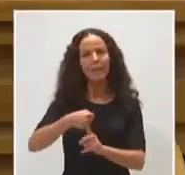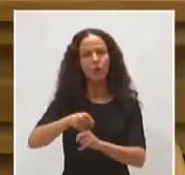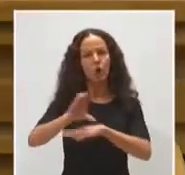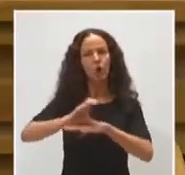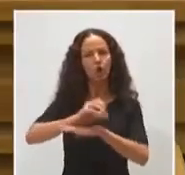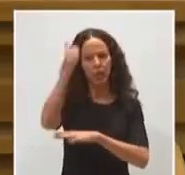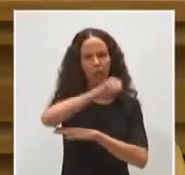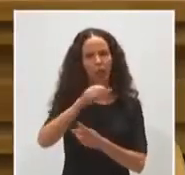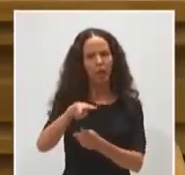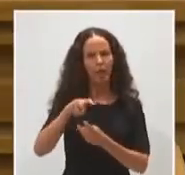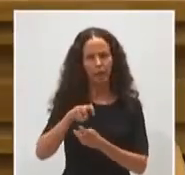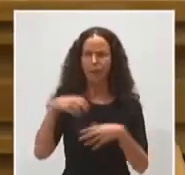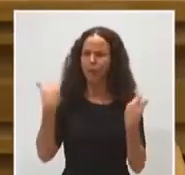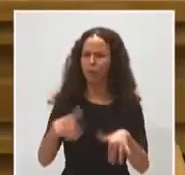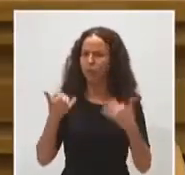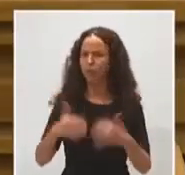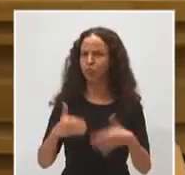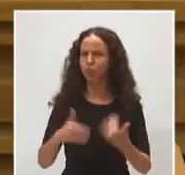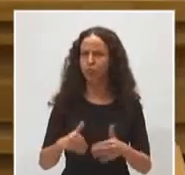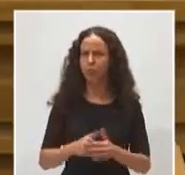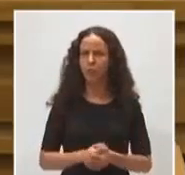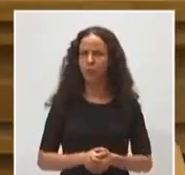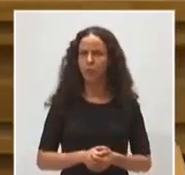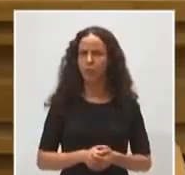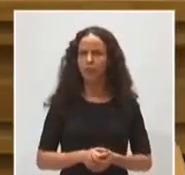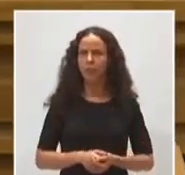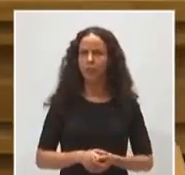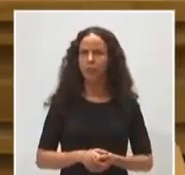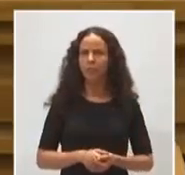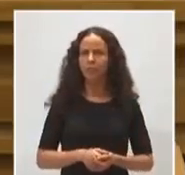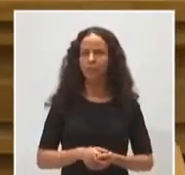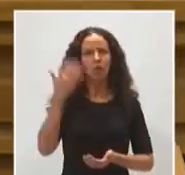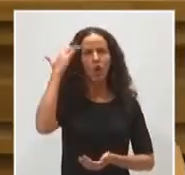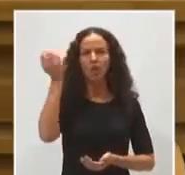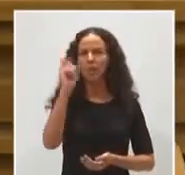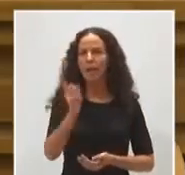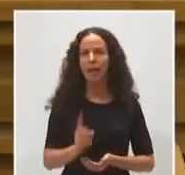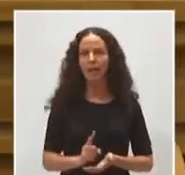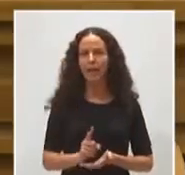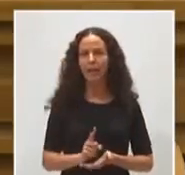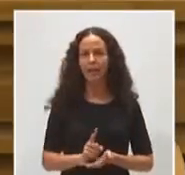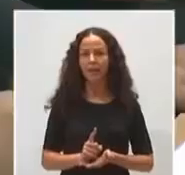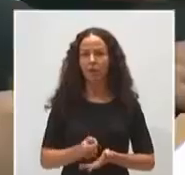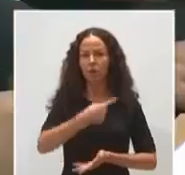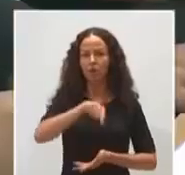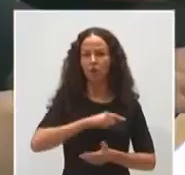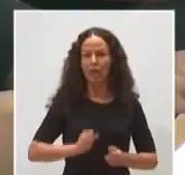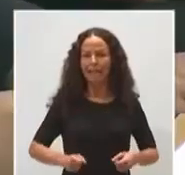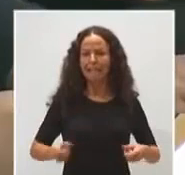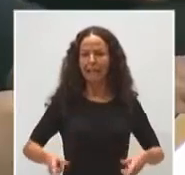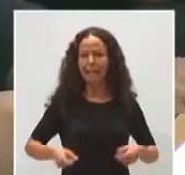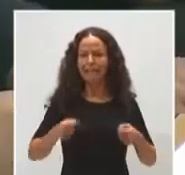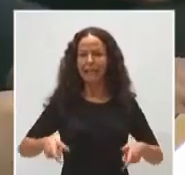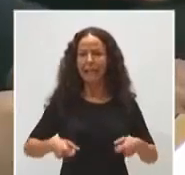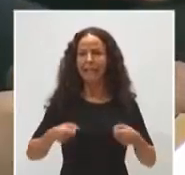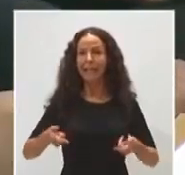condiciones normales y mucho más ni se le imagina en la cara cada vez que empezamos a gastar gastar y gastar pero todavía a nadie le